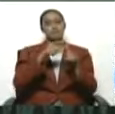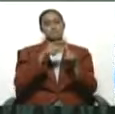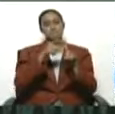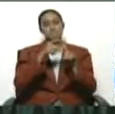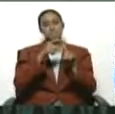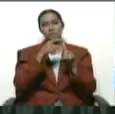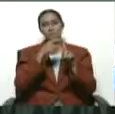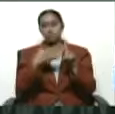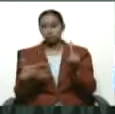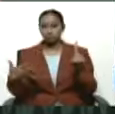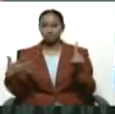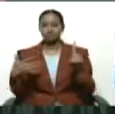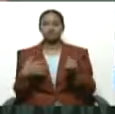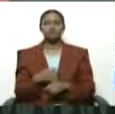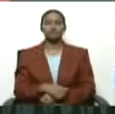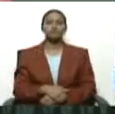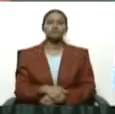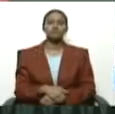profesionales y técnicos,